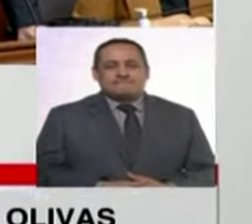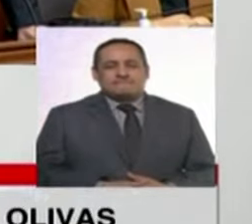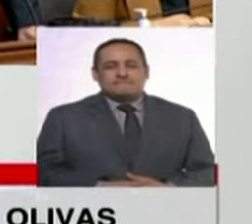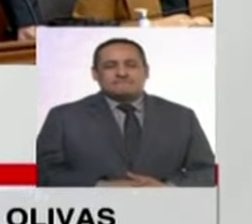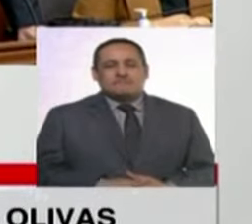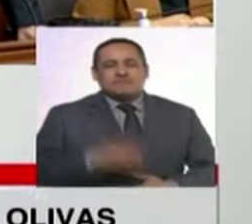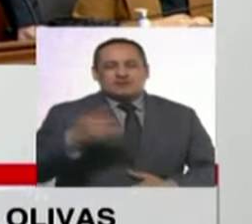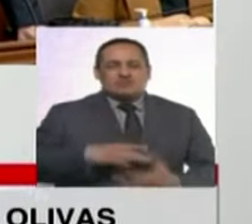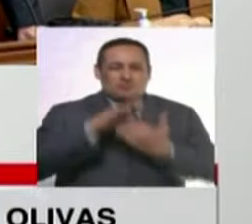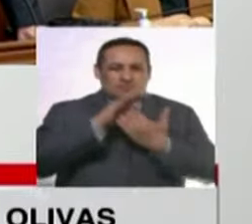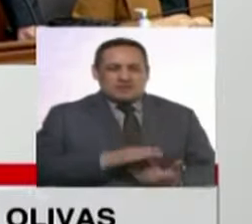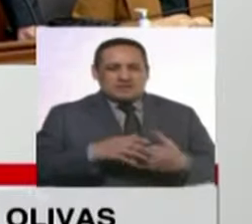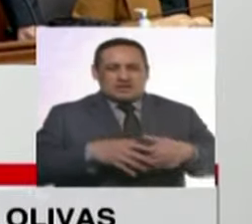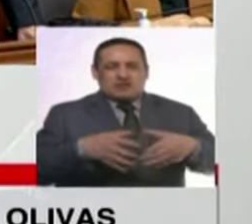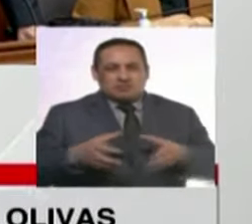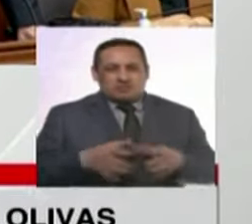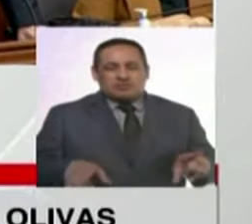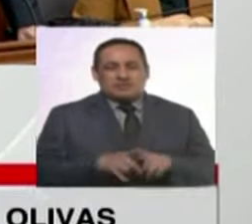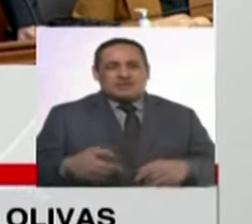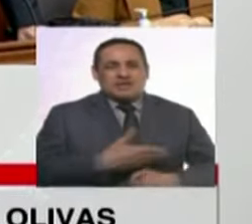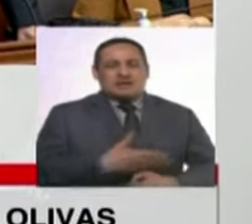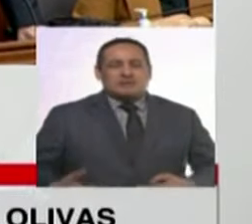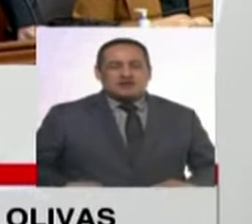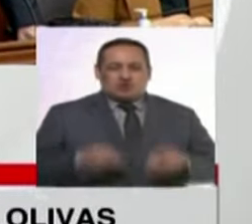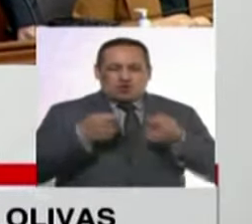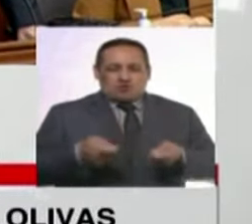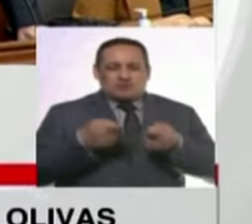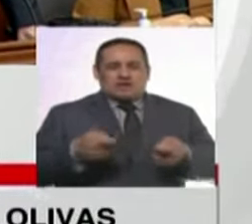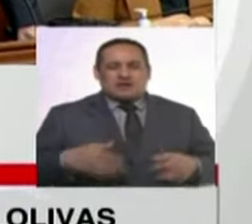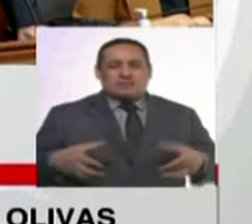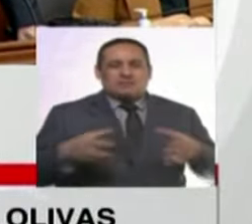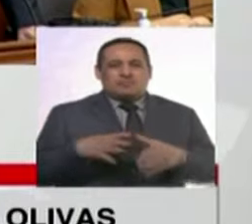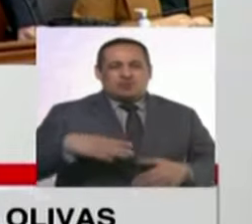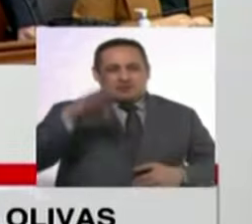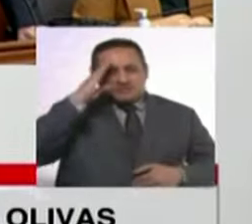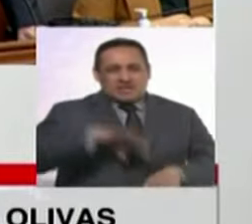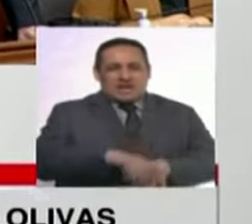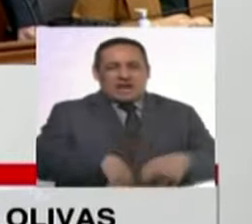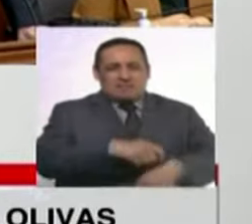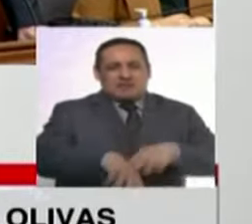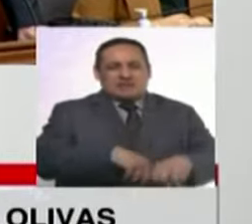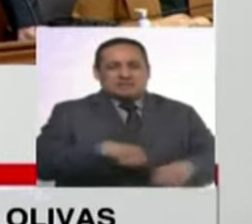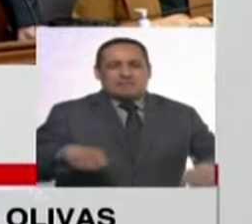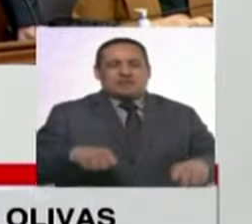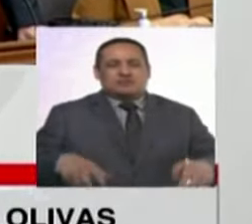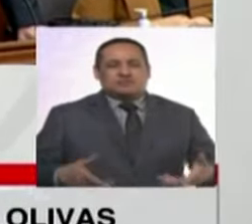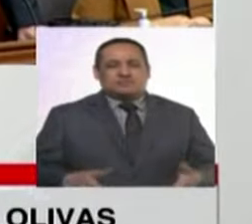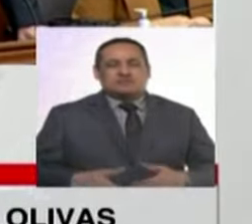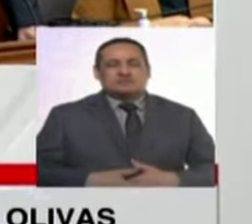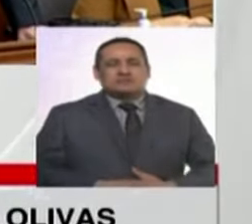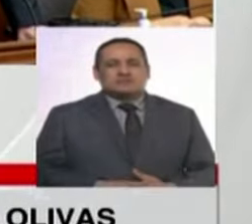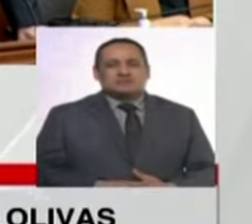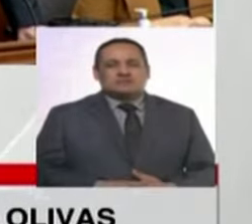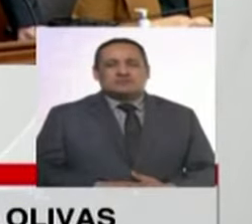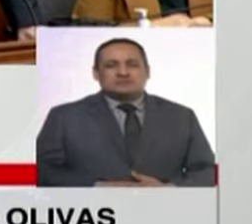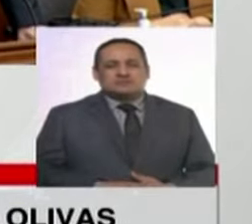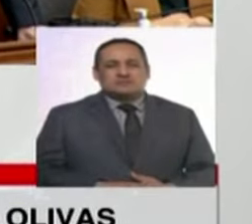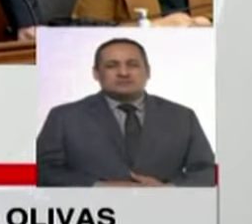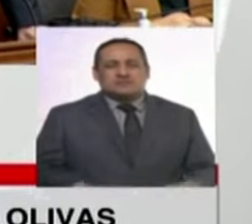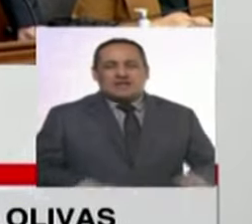se unía a la institución cuando el presidente obliga a los policías amarrarle los pasadores los zapatos